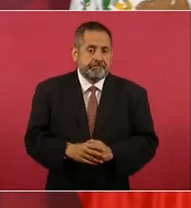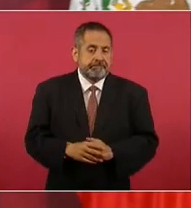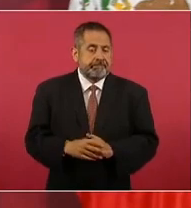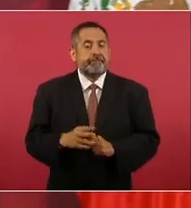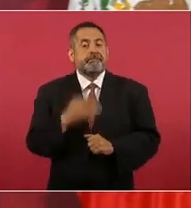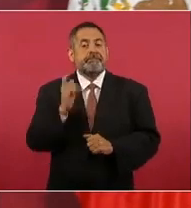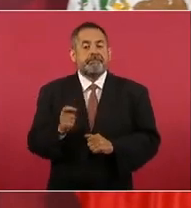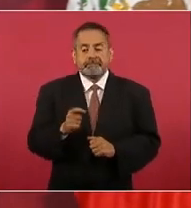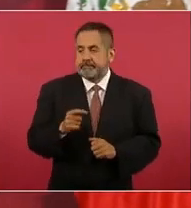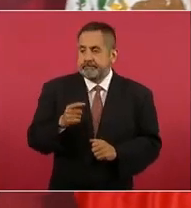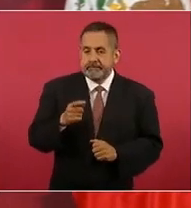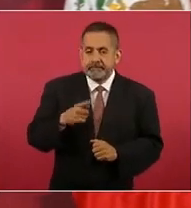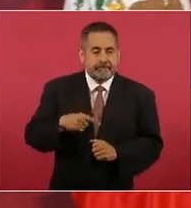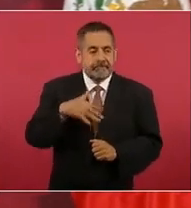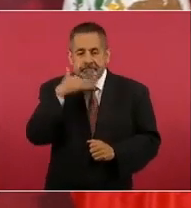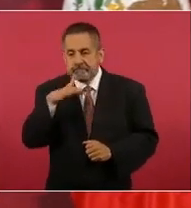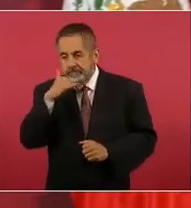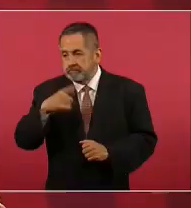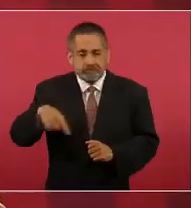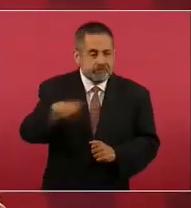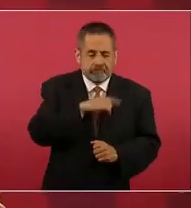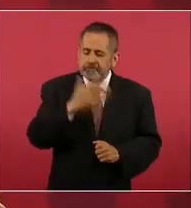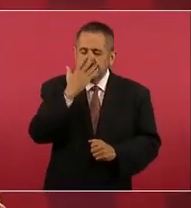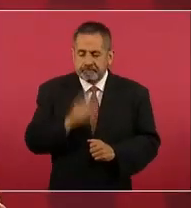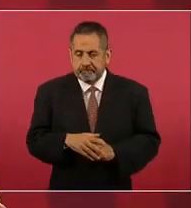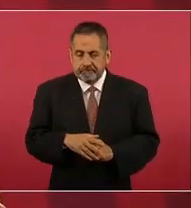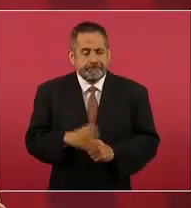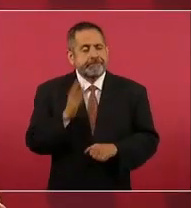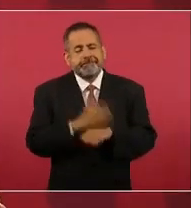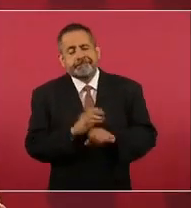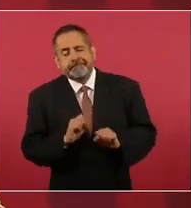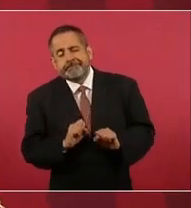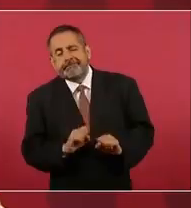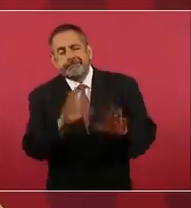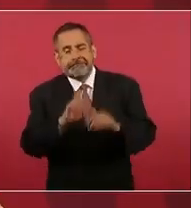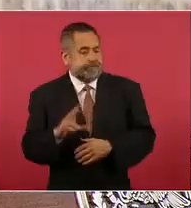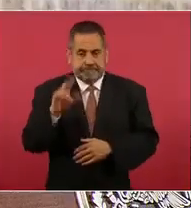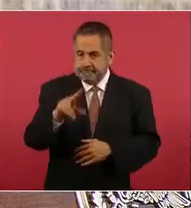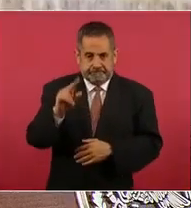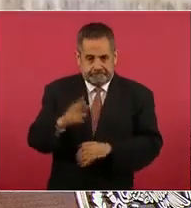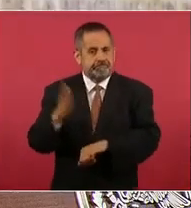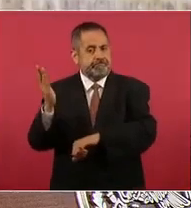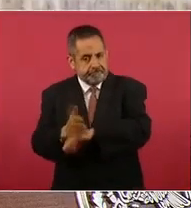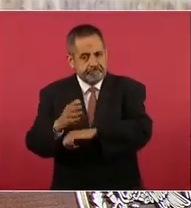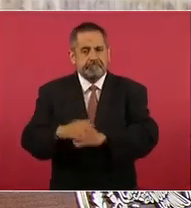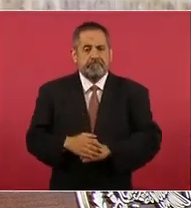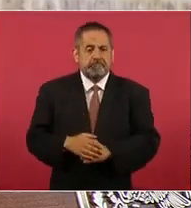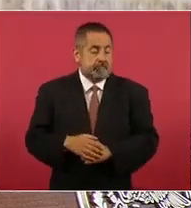porque no hay corrupción, porque no hay impunidad. Aunque les duela